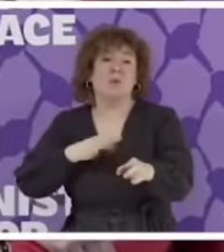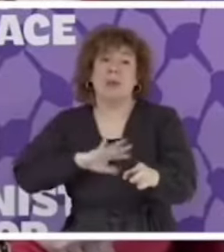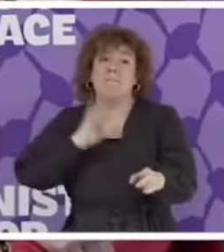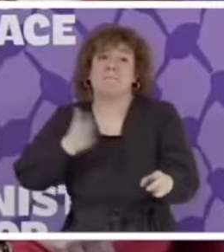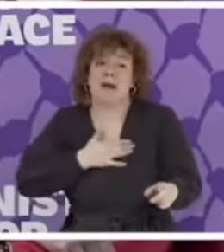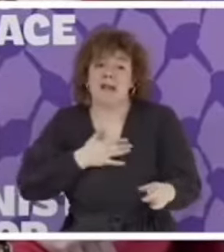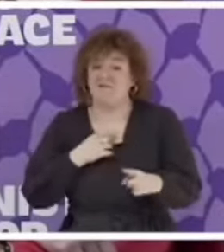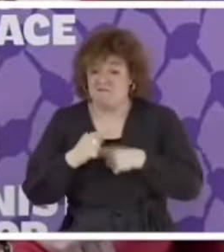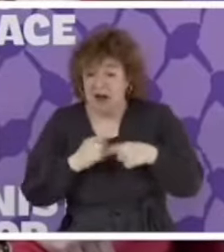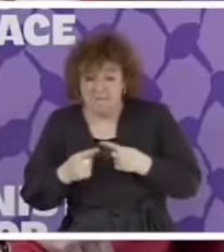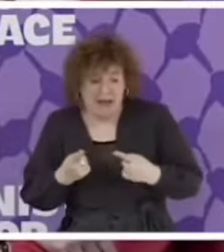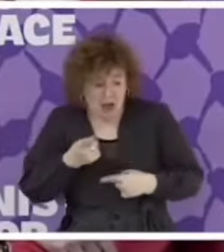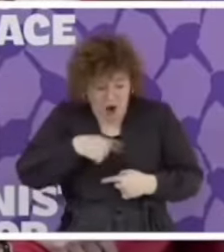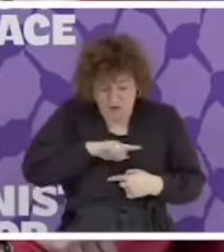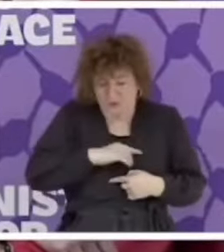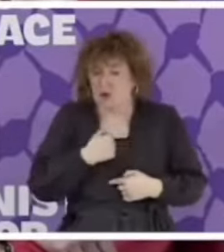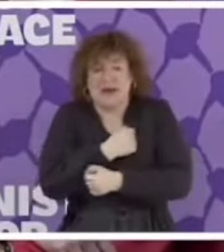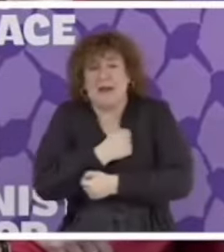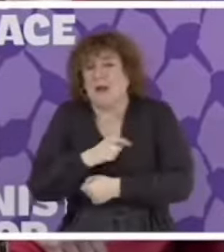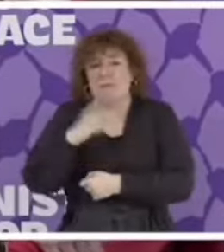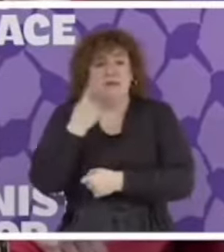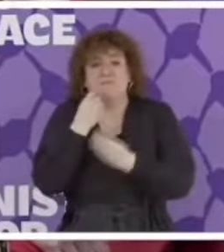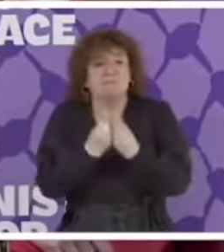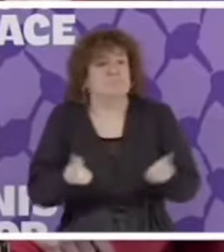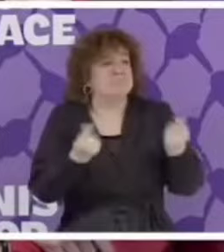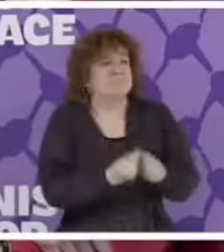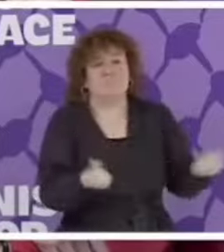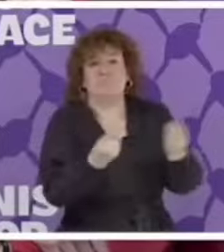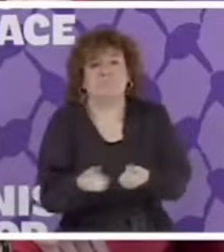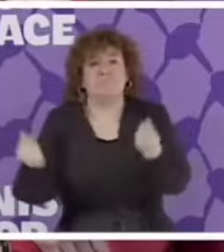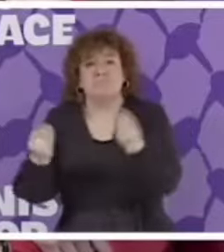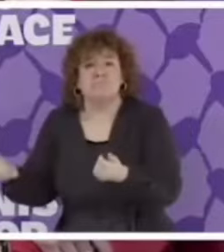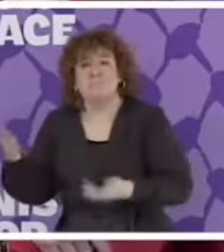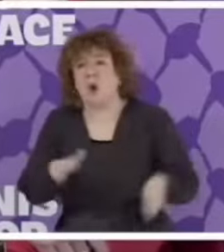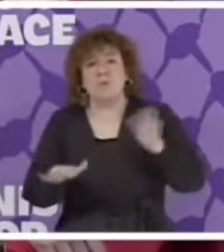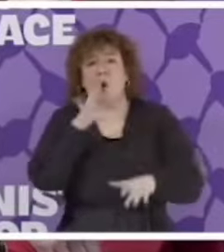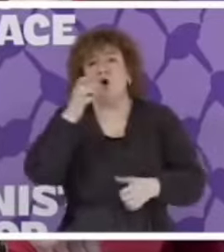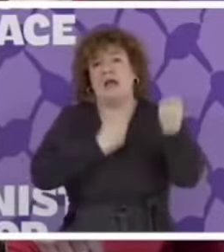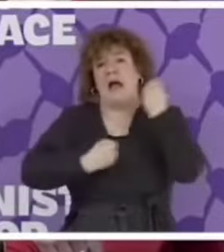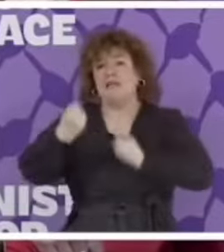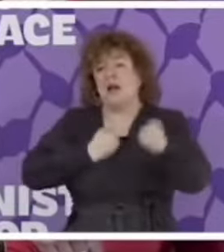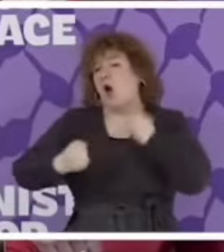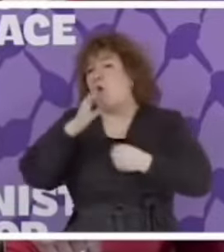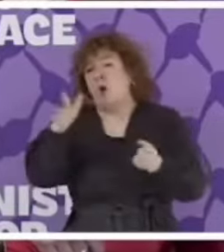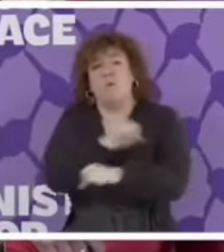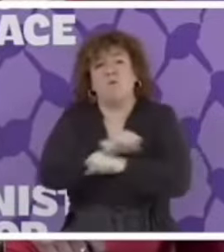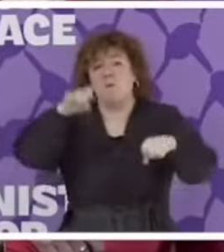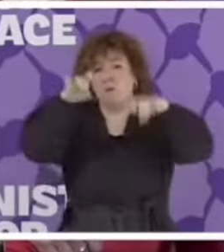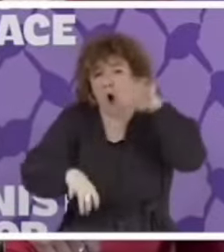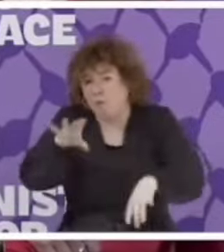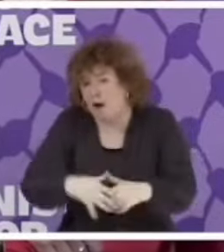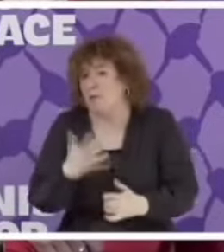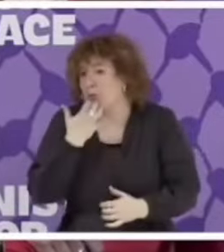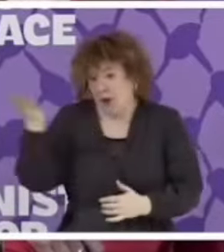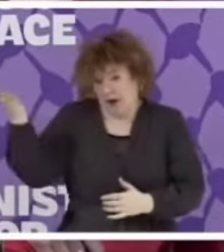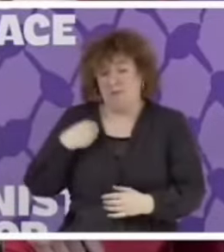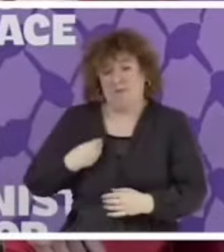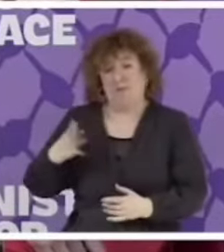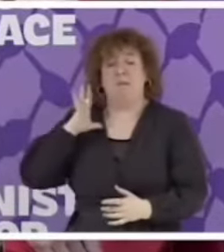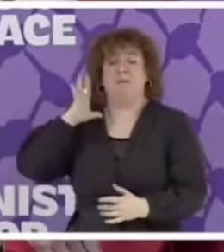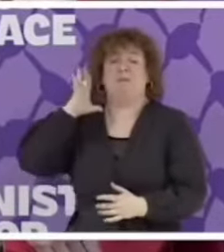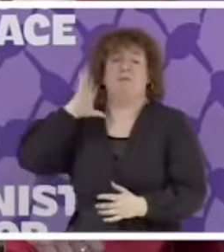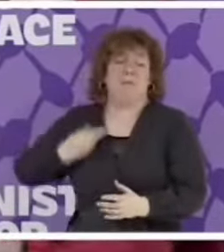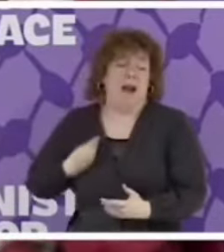tu familia, la gente que más quieres, haya desaparecido de este mundo porque ha sido asesinada por una bomba, como están viviendo las compañeras y